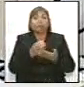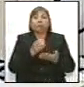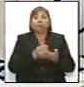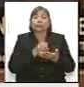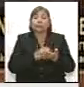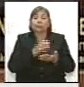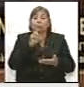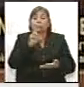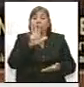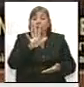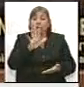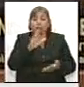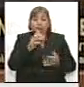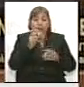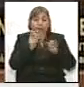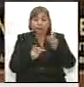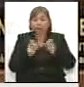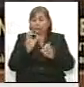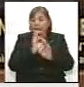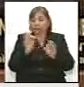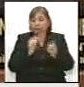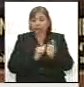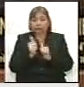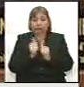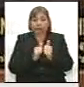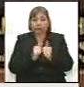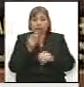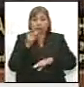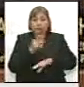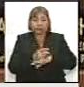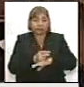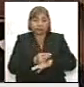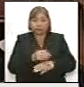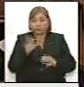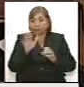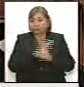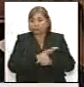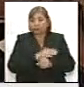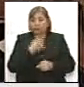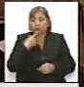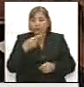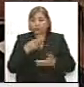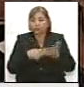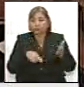a 25 personas sin concurso. La denuncia fue formulada por el ciudadano Emerson Mendoza Villa.